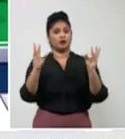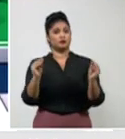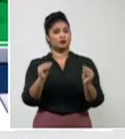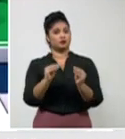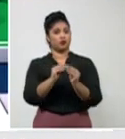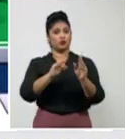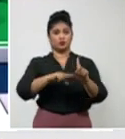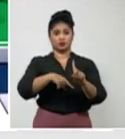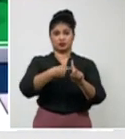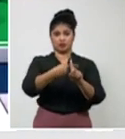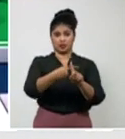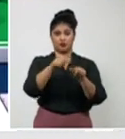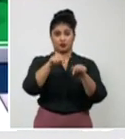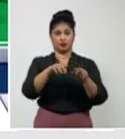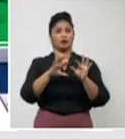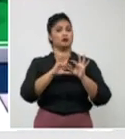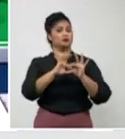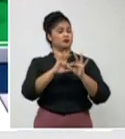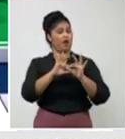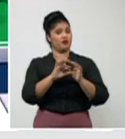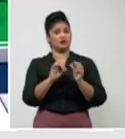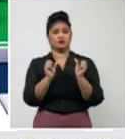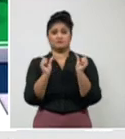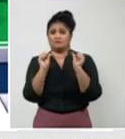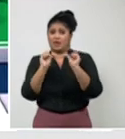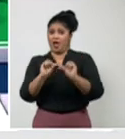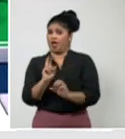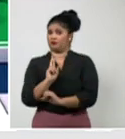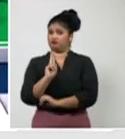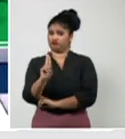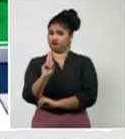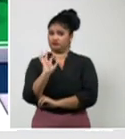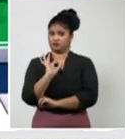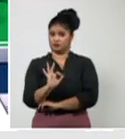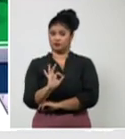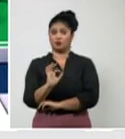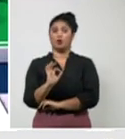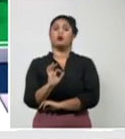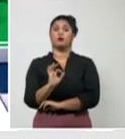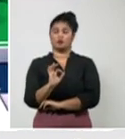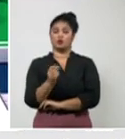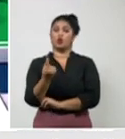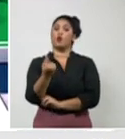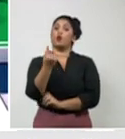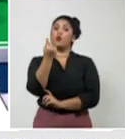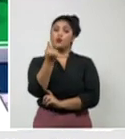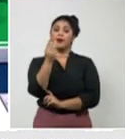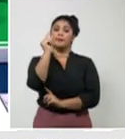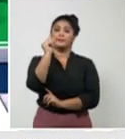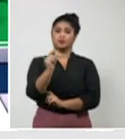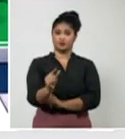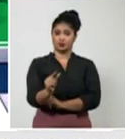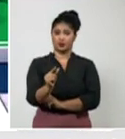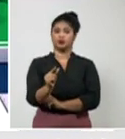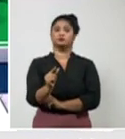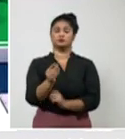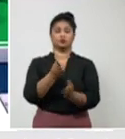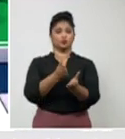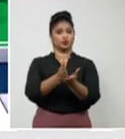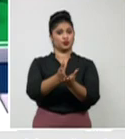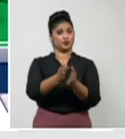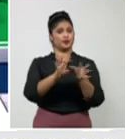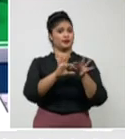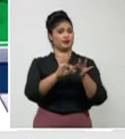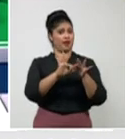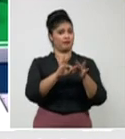semanas graves, críticos, pues queda un paciente en estado grave, pero que me explicaba la doctora